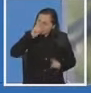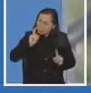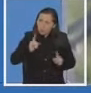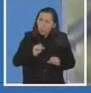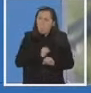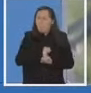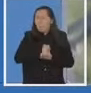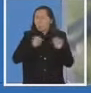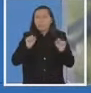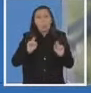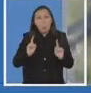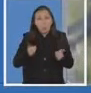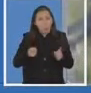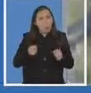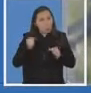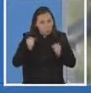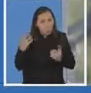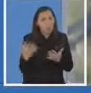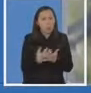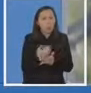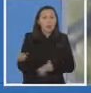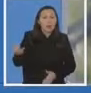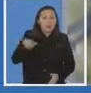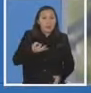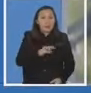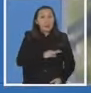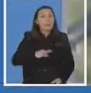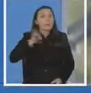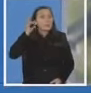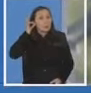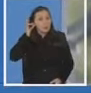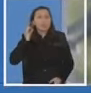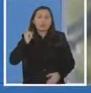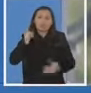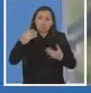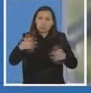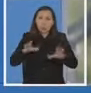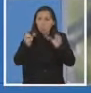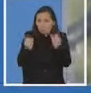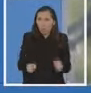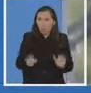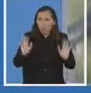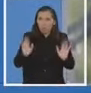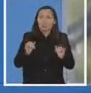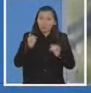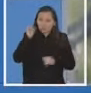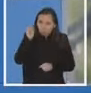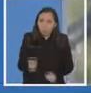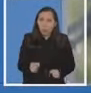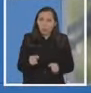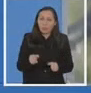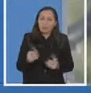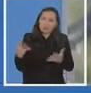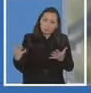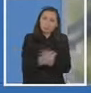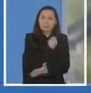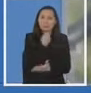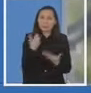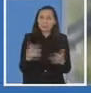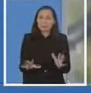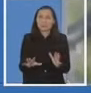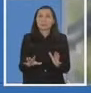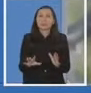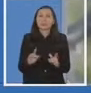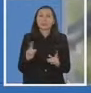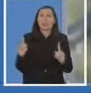son imposibles. Y como lo ha dicho nuestra ministra, fue posible. Era posible. Y lo hicimos posible, la